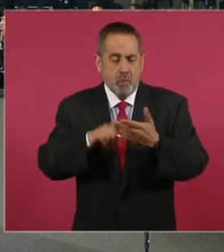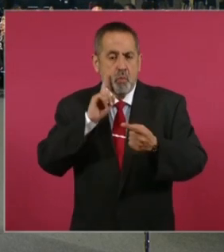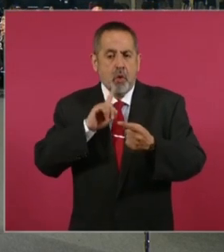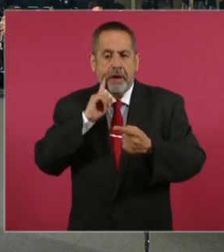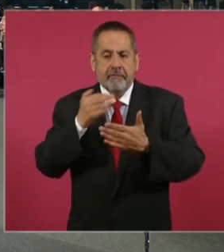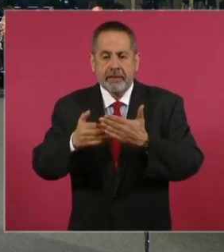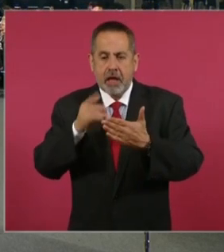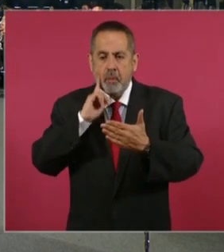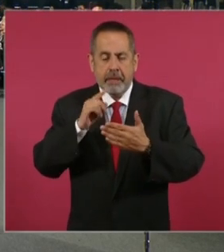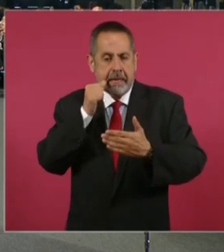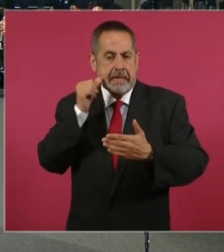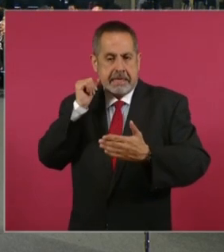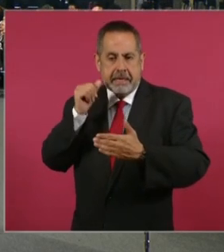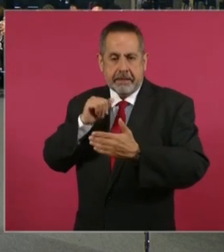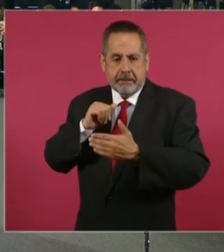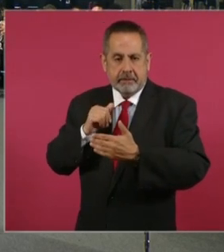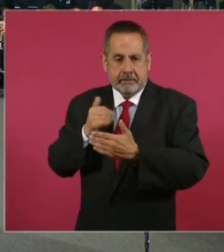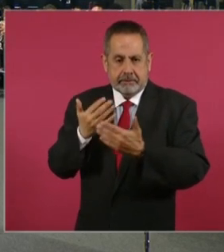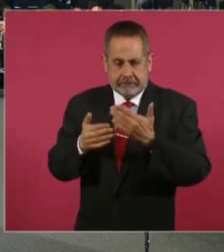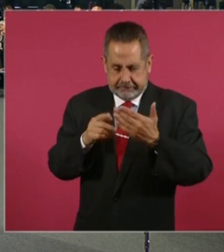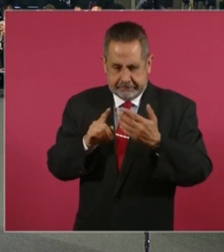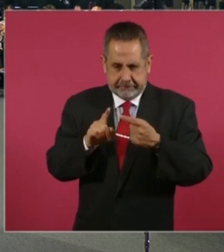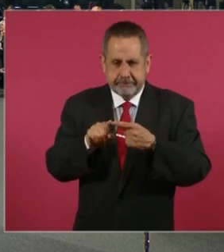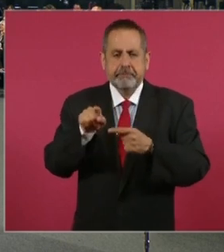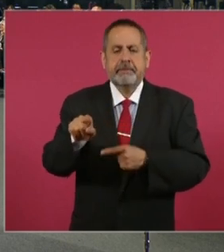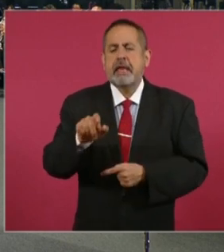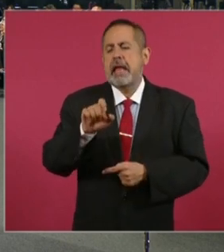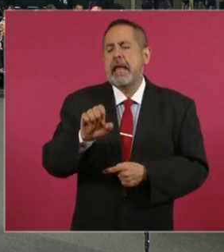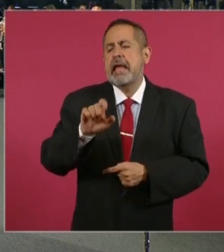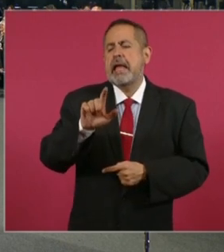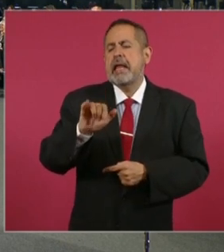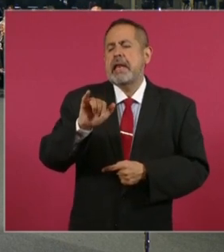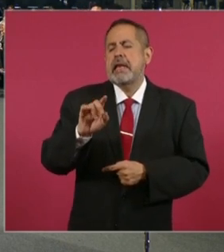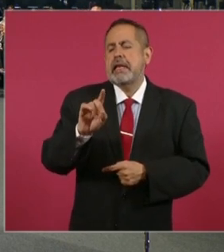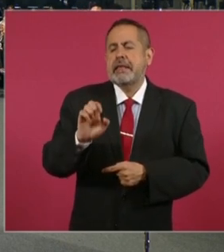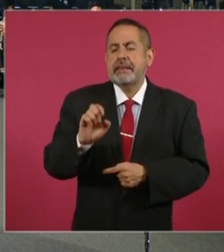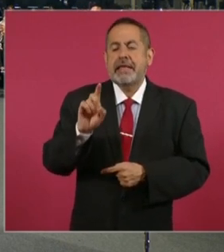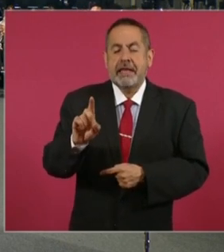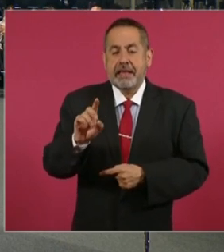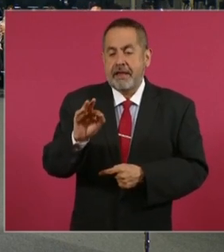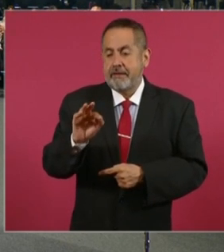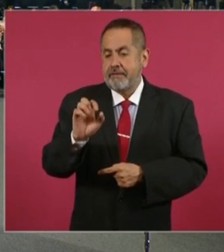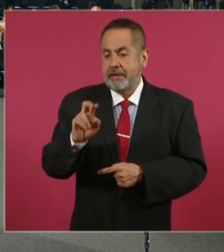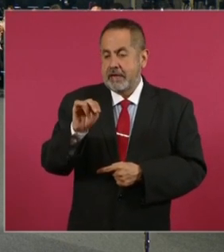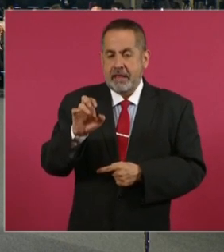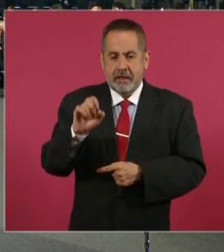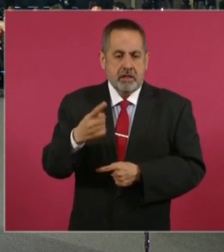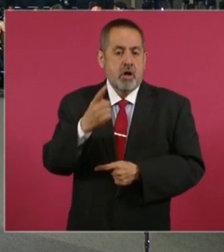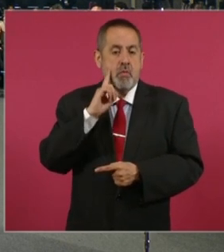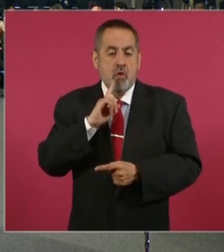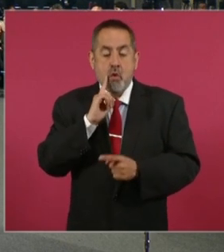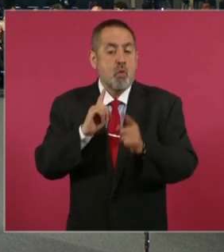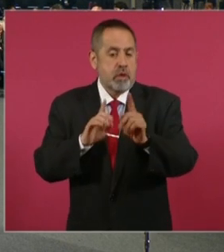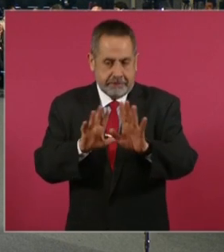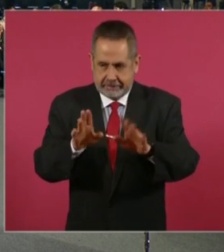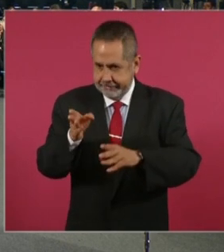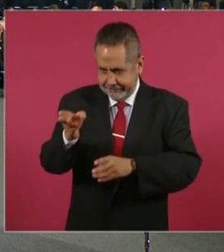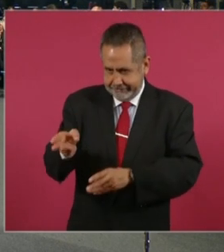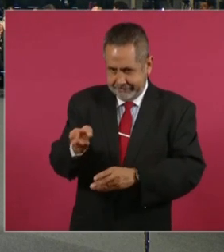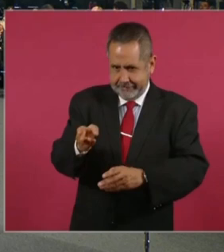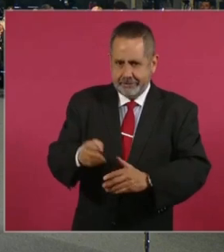Eliret Fernández, una compañera, nada más,